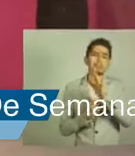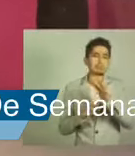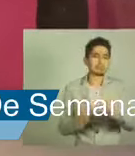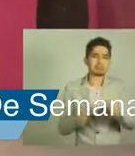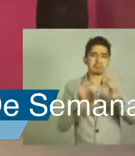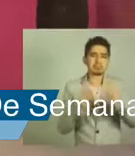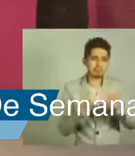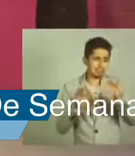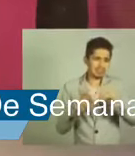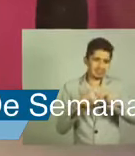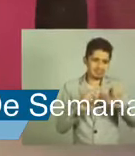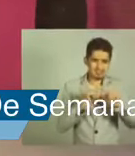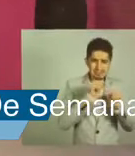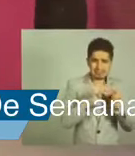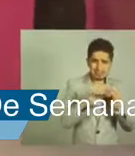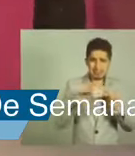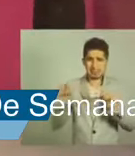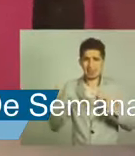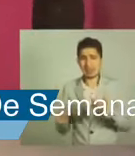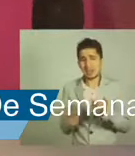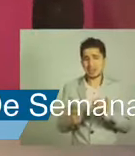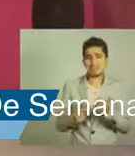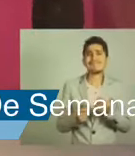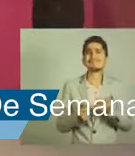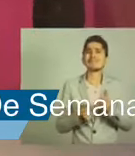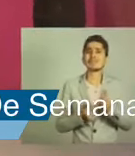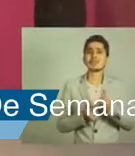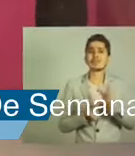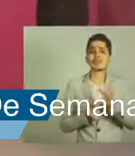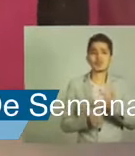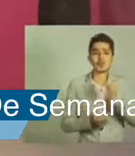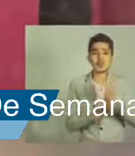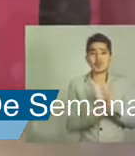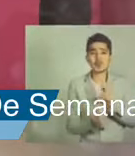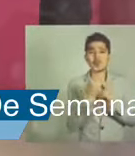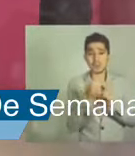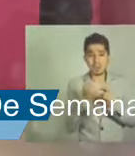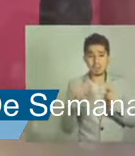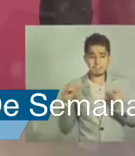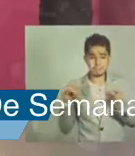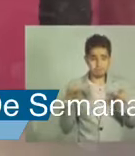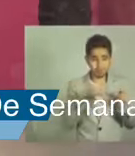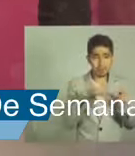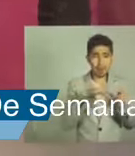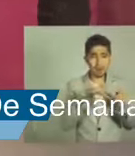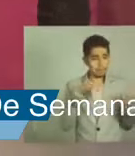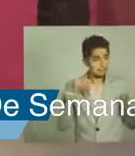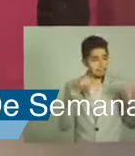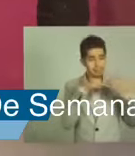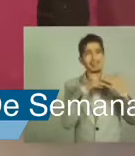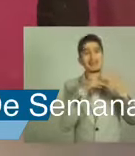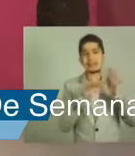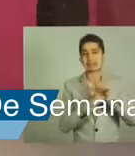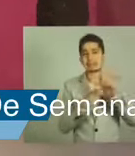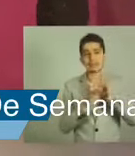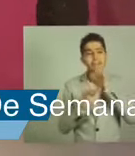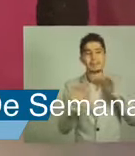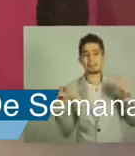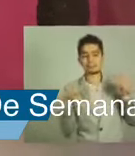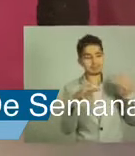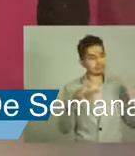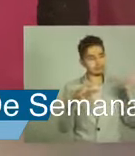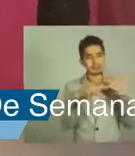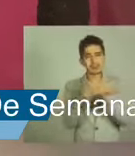que haya un solo flujo y no se reencuentre la gente.